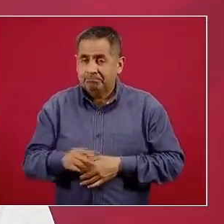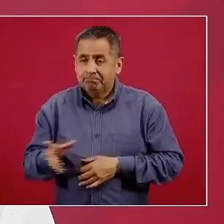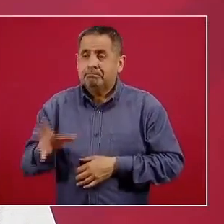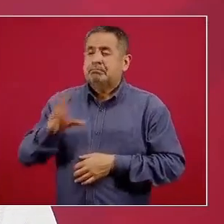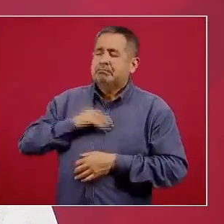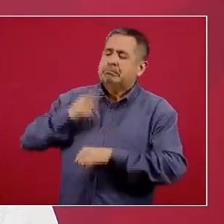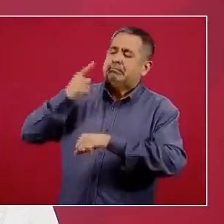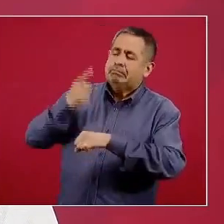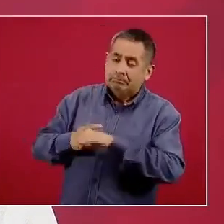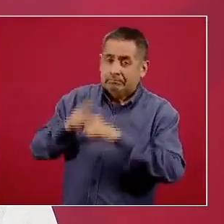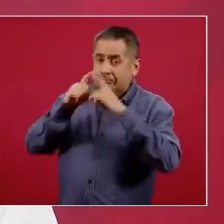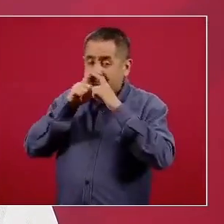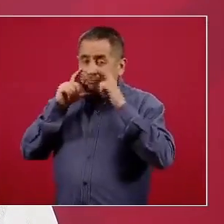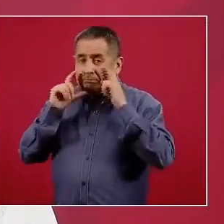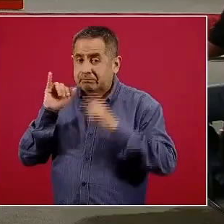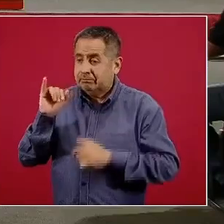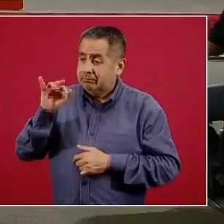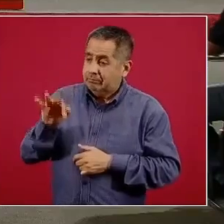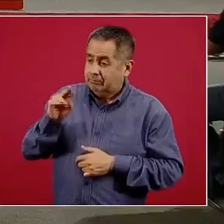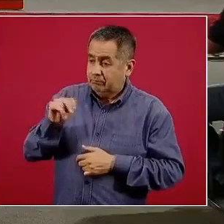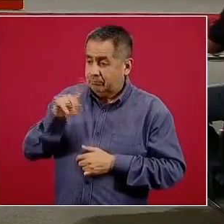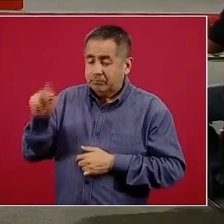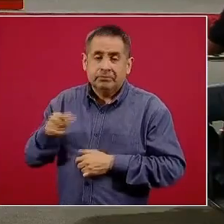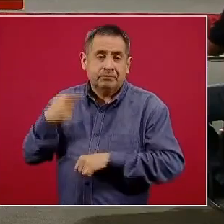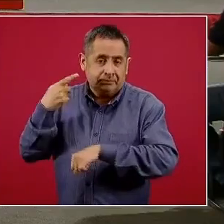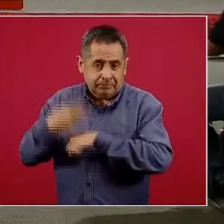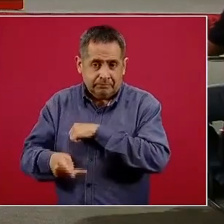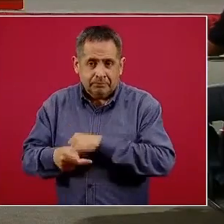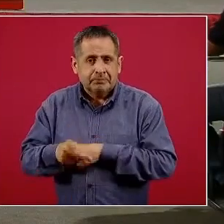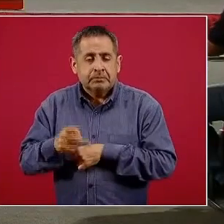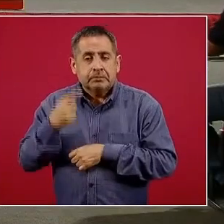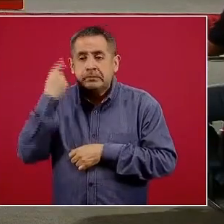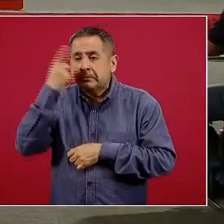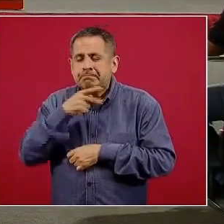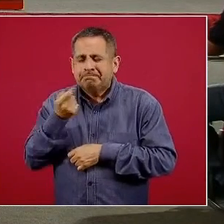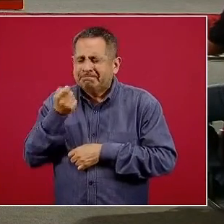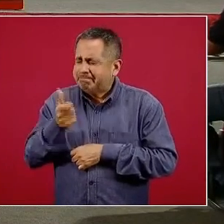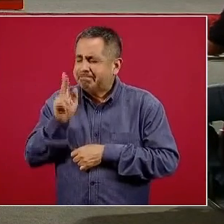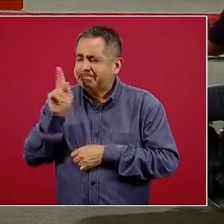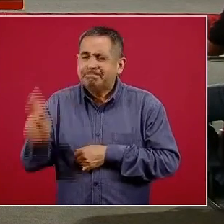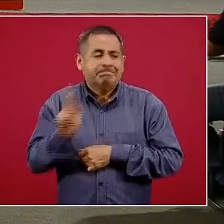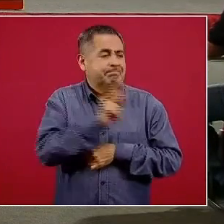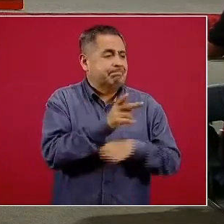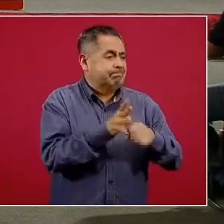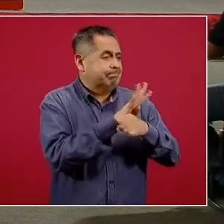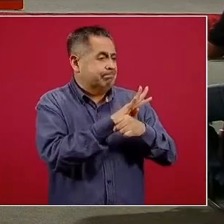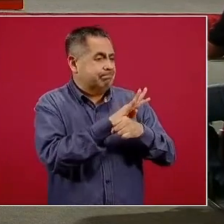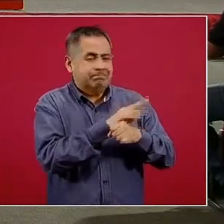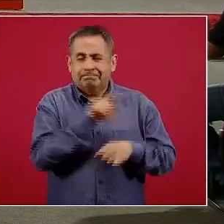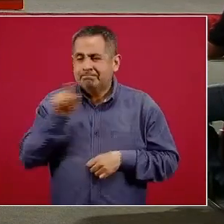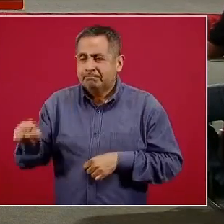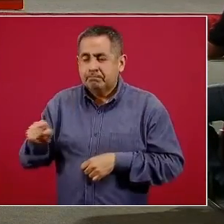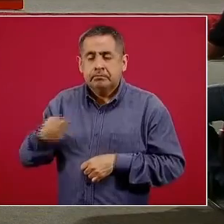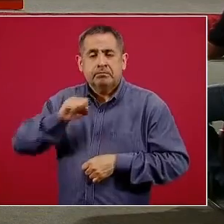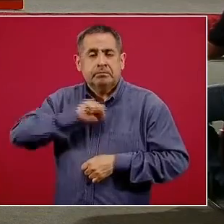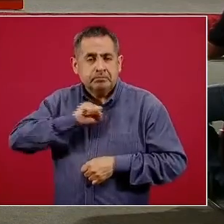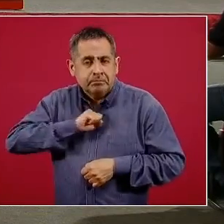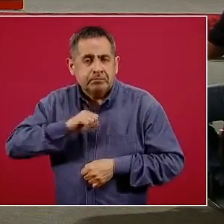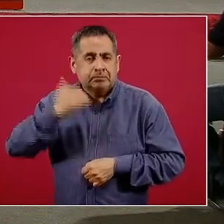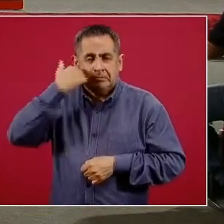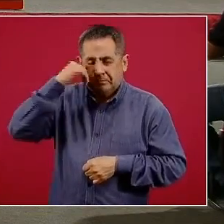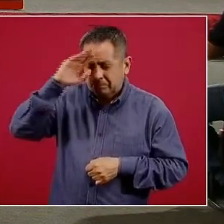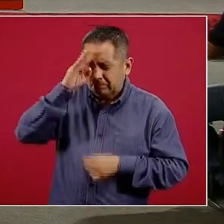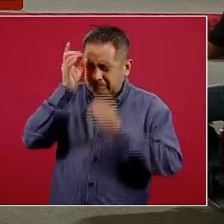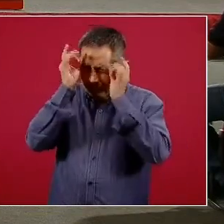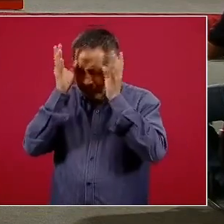que las características clínicas de la influenza son semejantes a COVID-19, tos, fiebre, dolor de